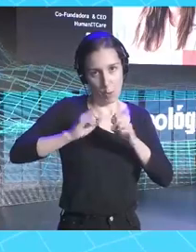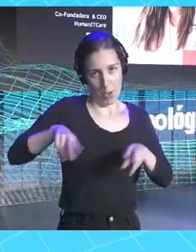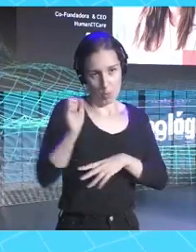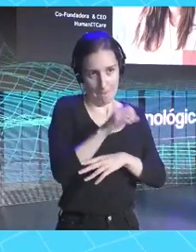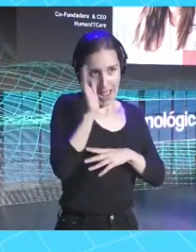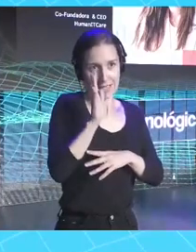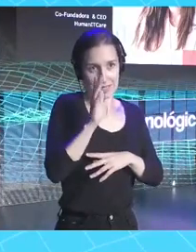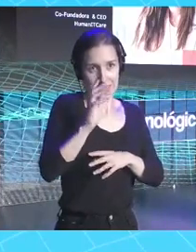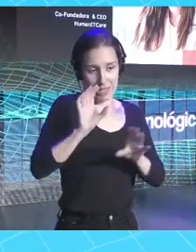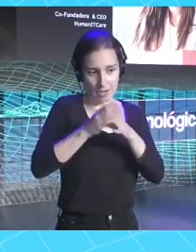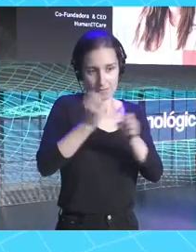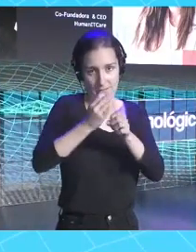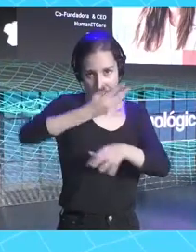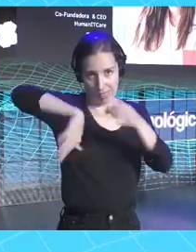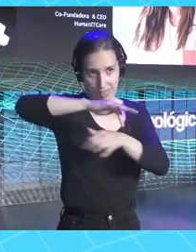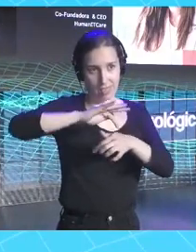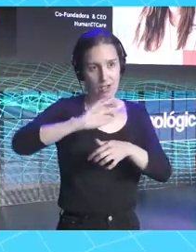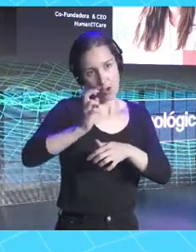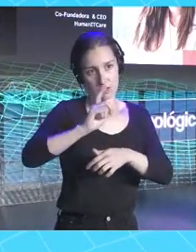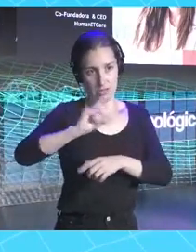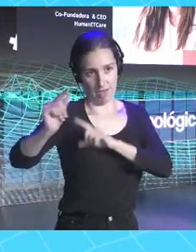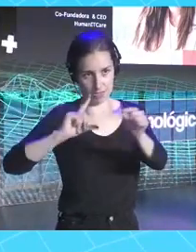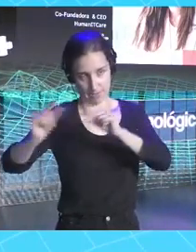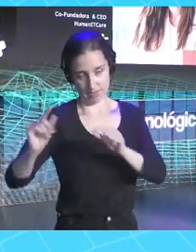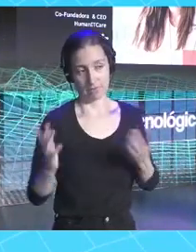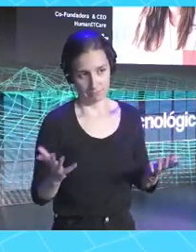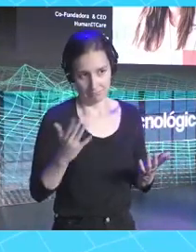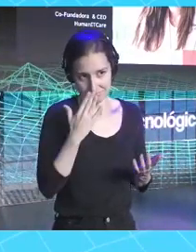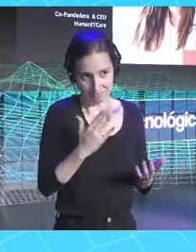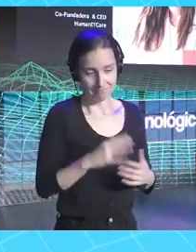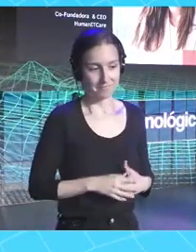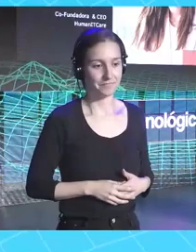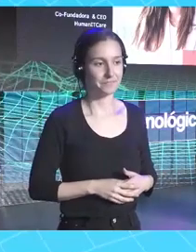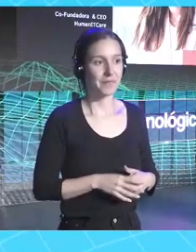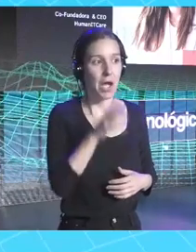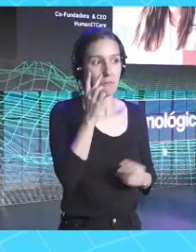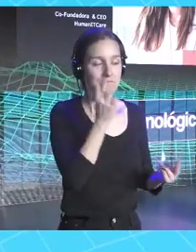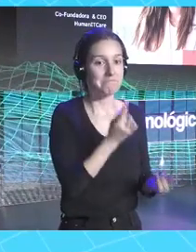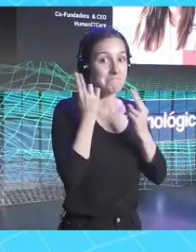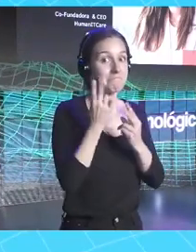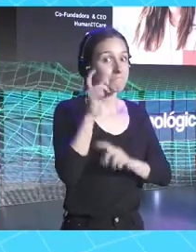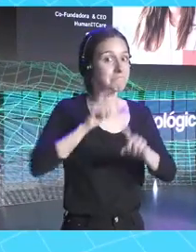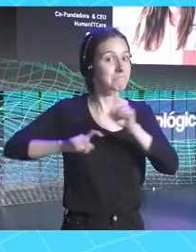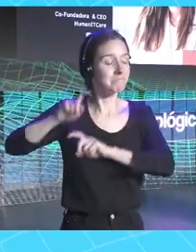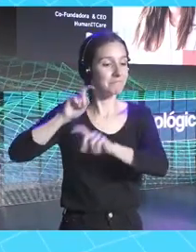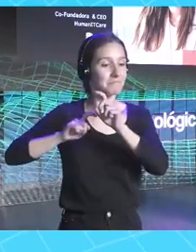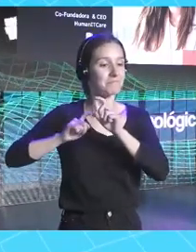sí que hay rotación y la gente se va Nos vamos atrás qué le dirías